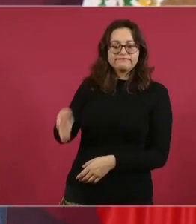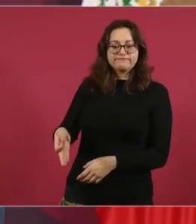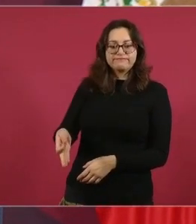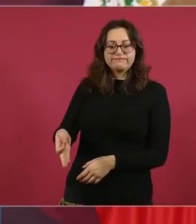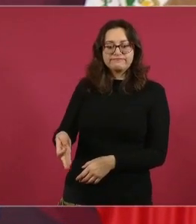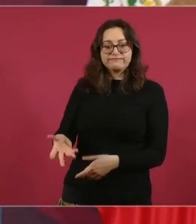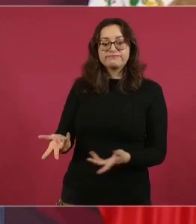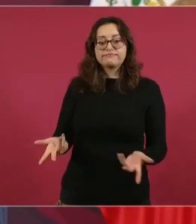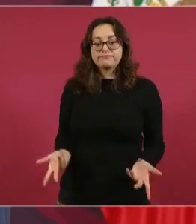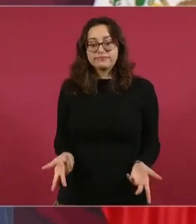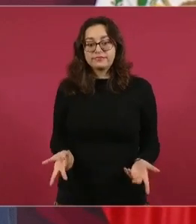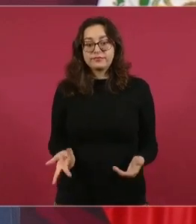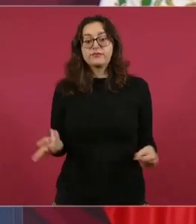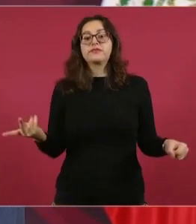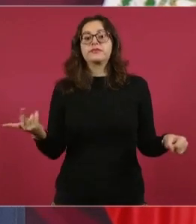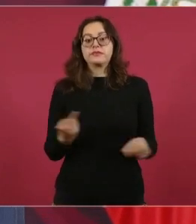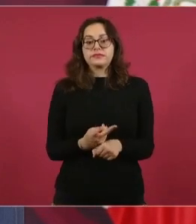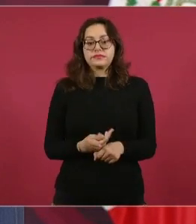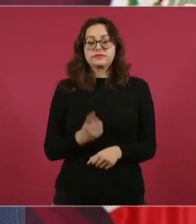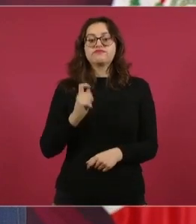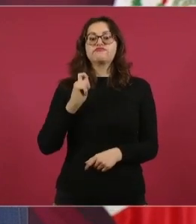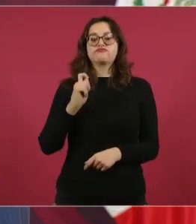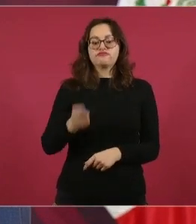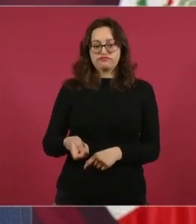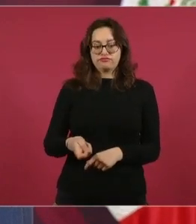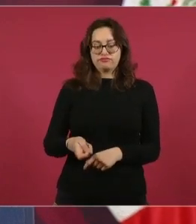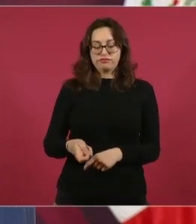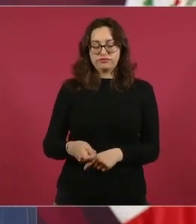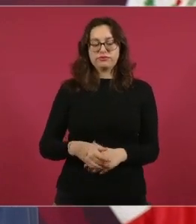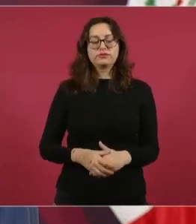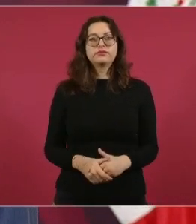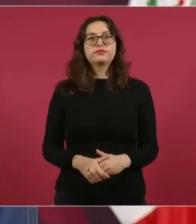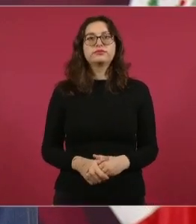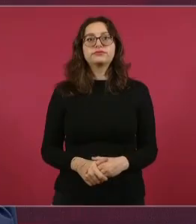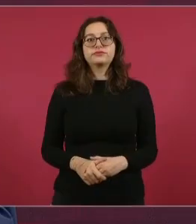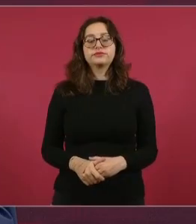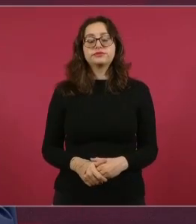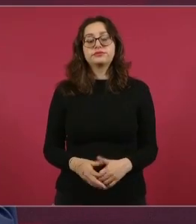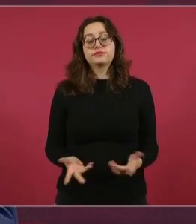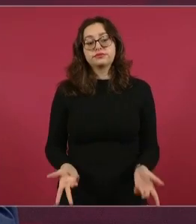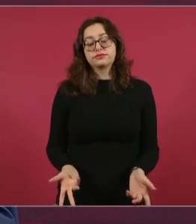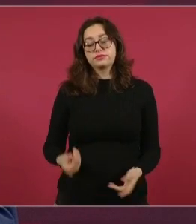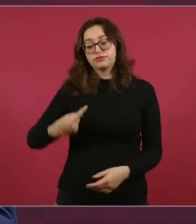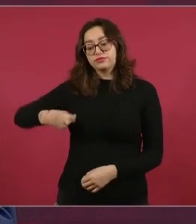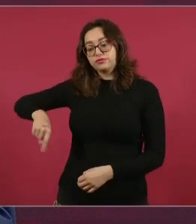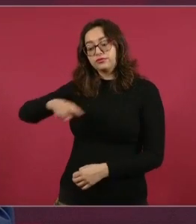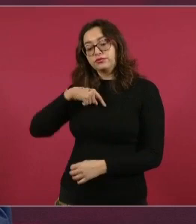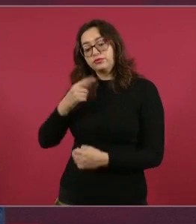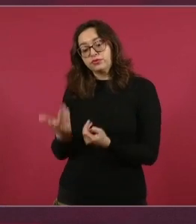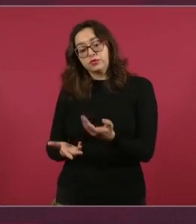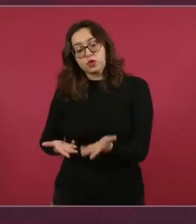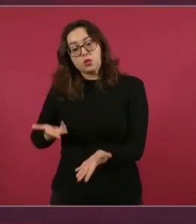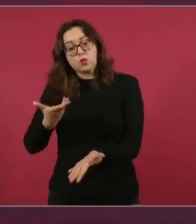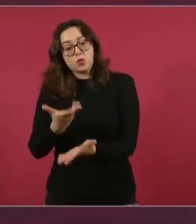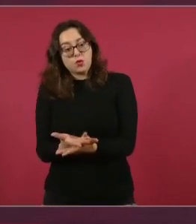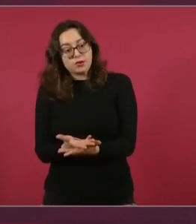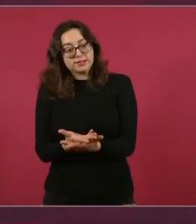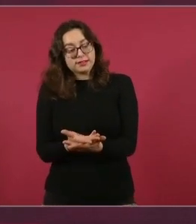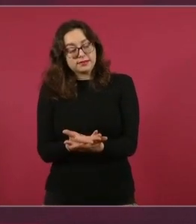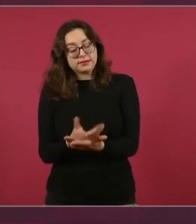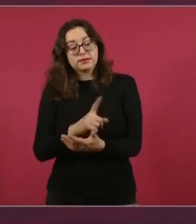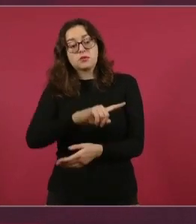un acuerdo. El incremento se lleva a cabo por